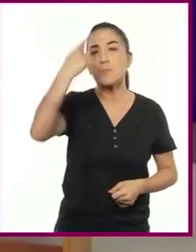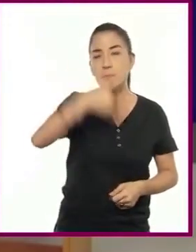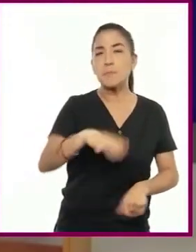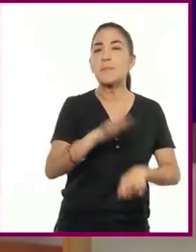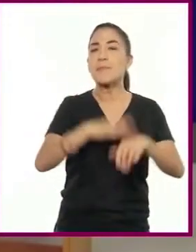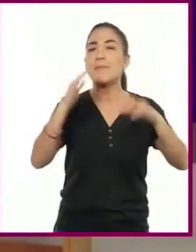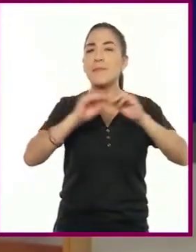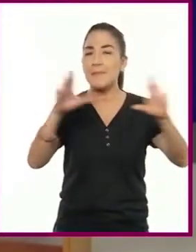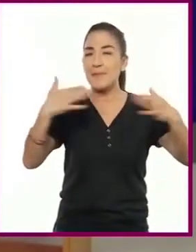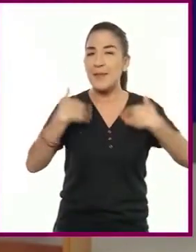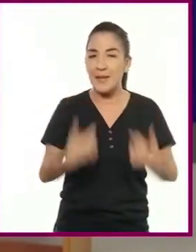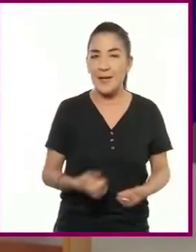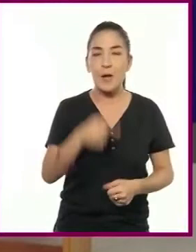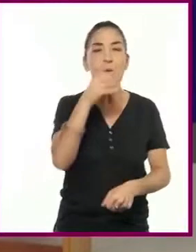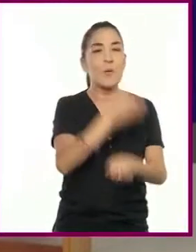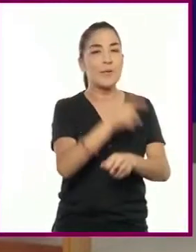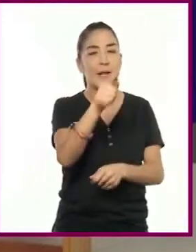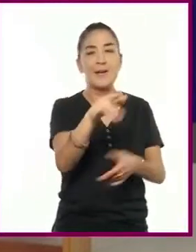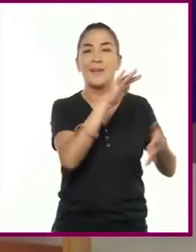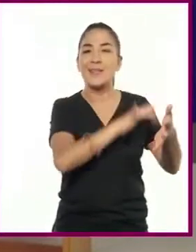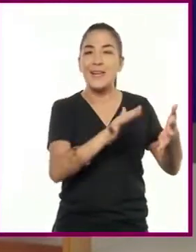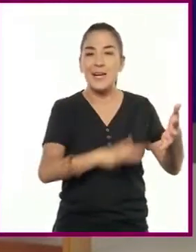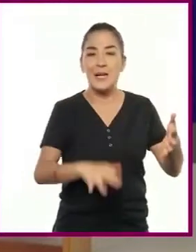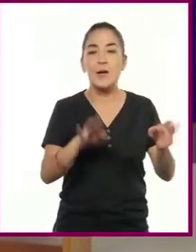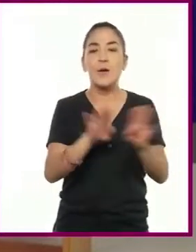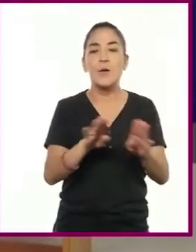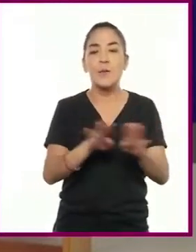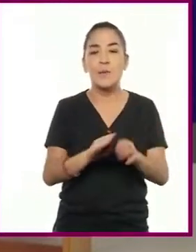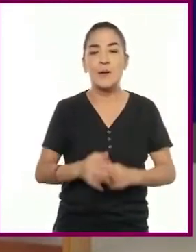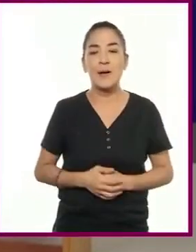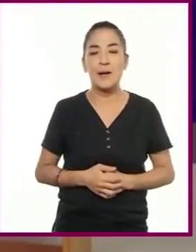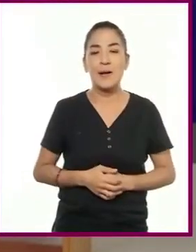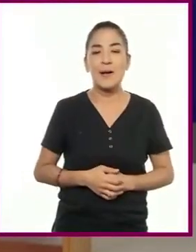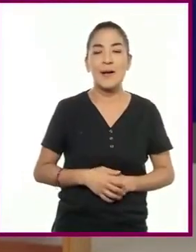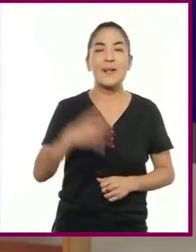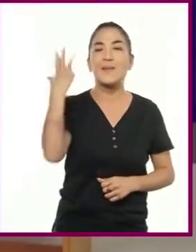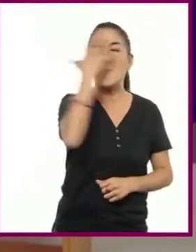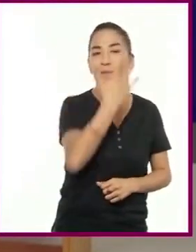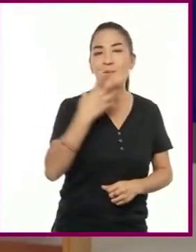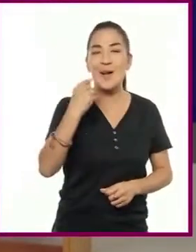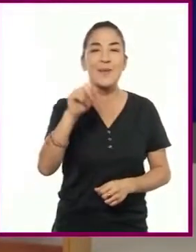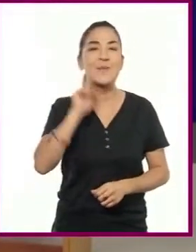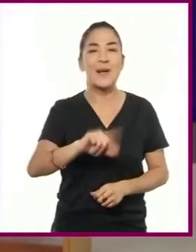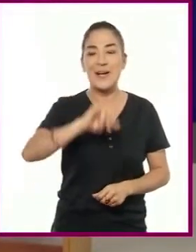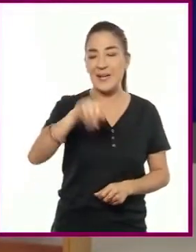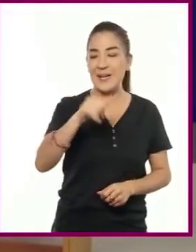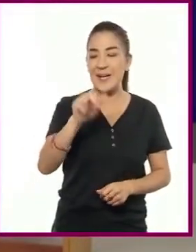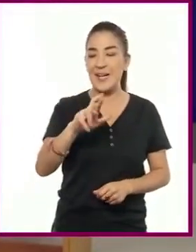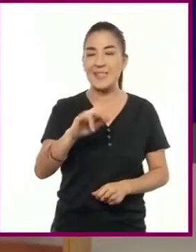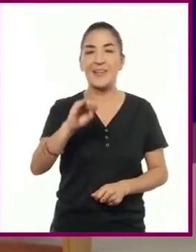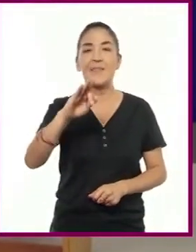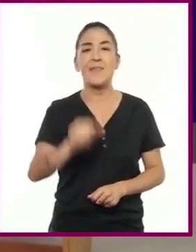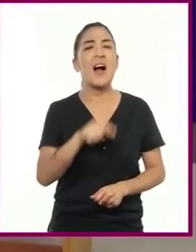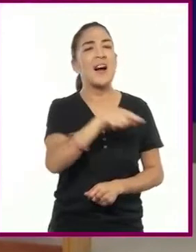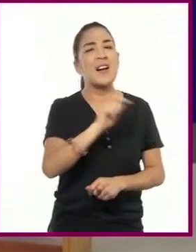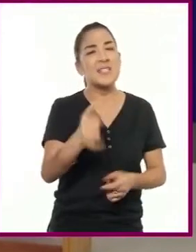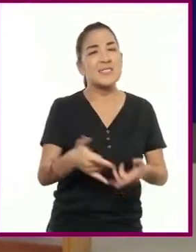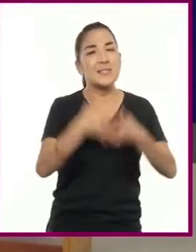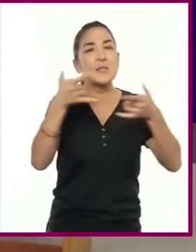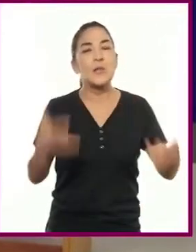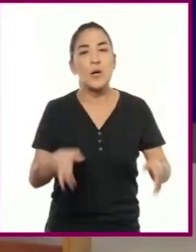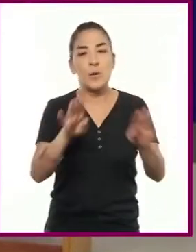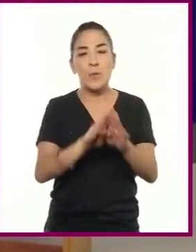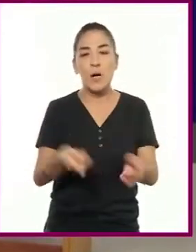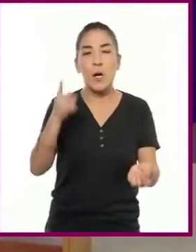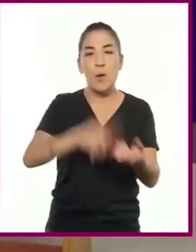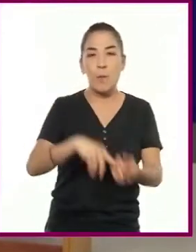claro esto, leamos un fragmento de La Abencerraje y la hermosa Jarifa, donde se narra el encuentro del